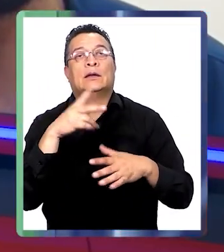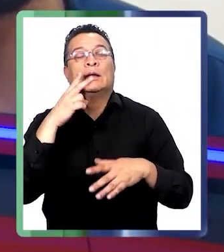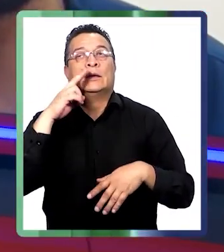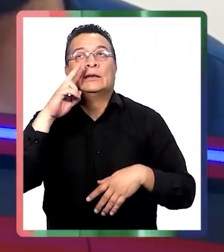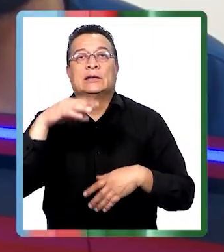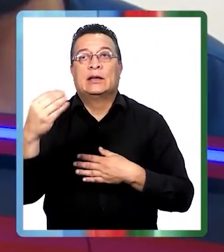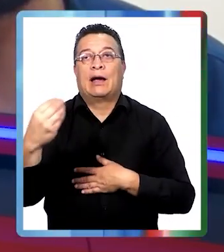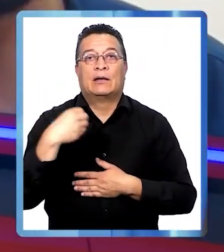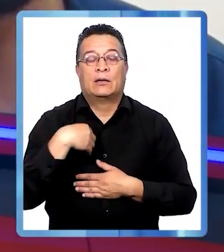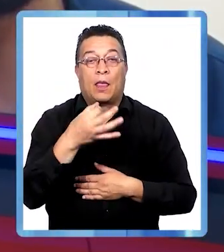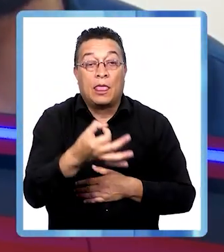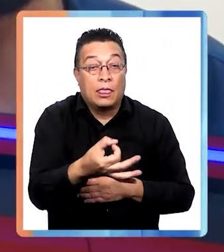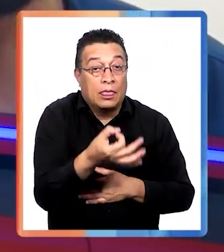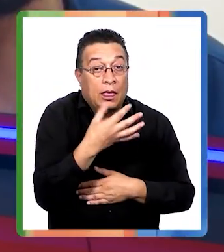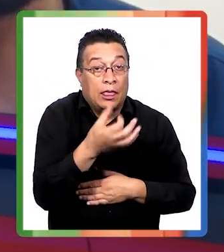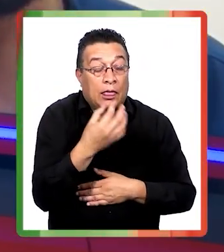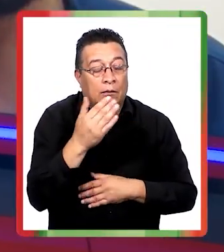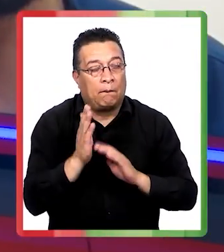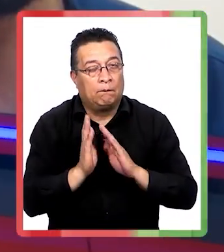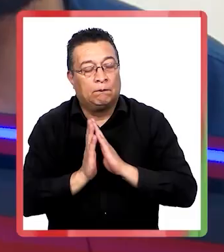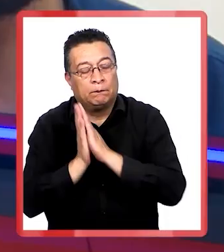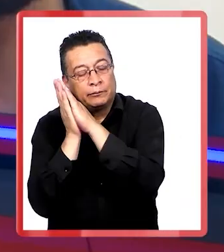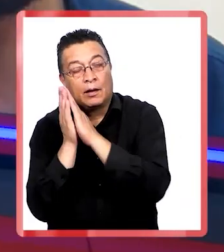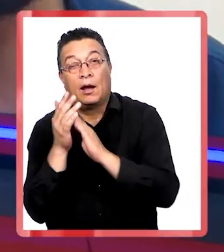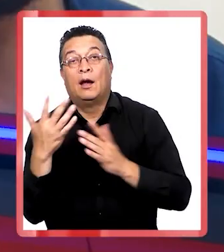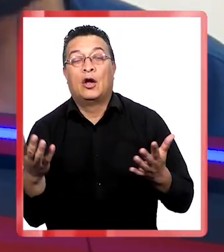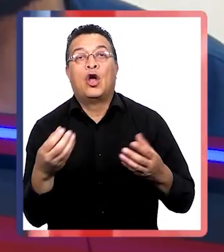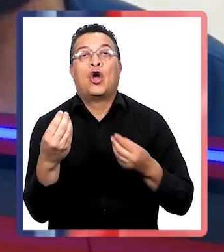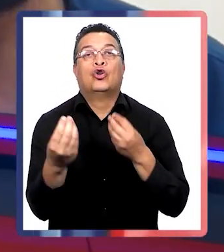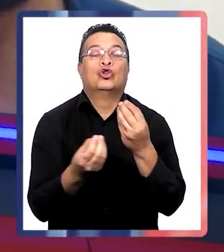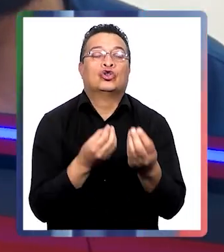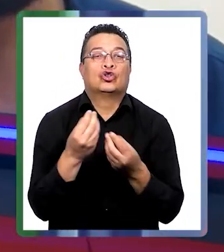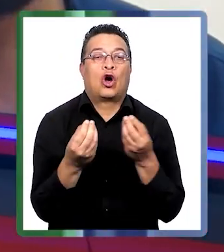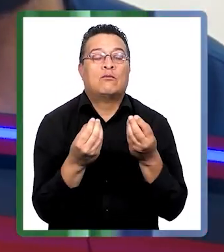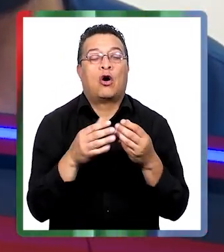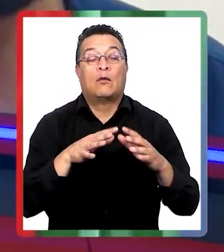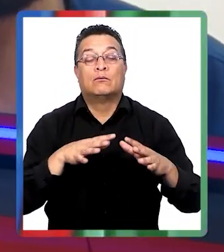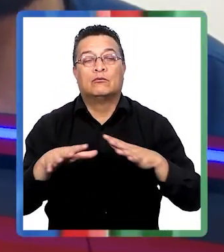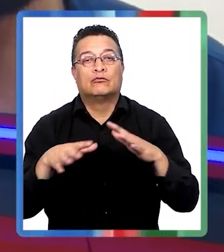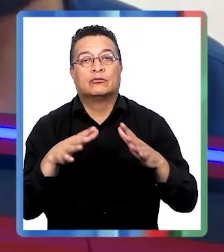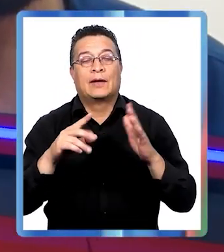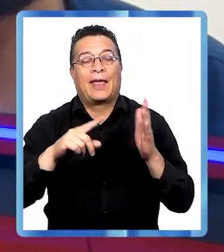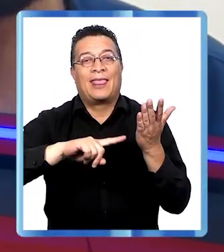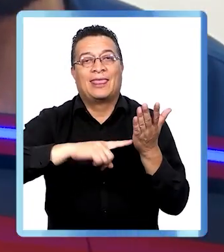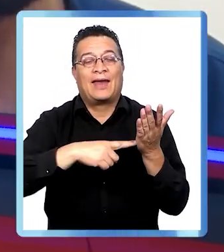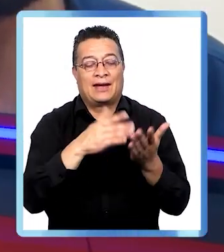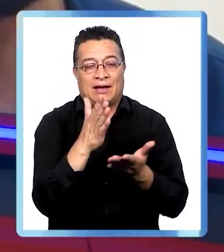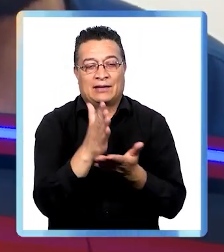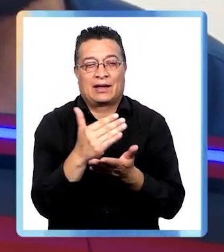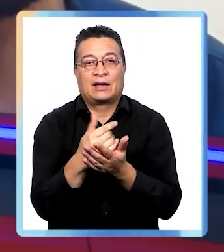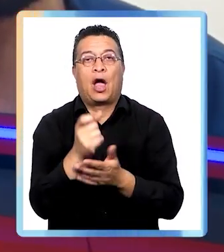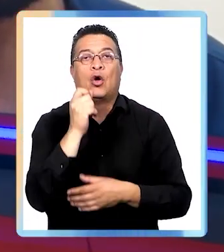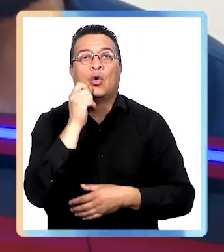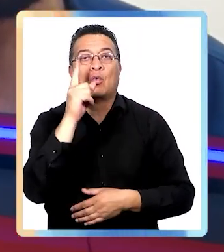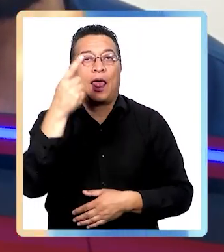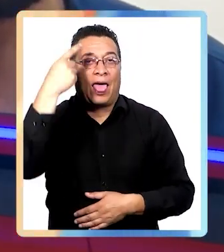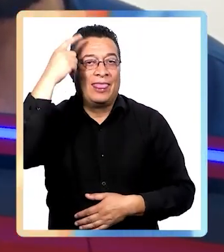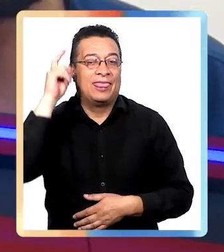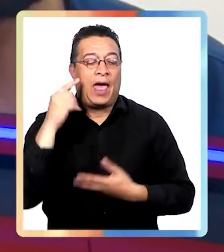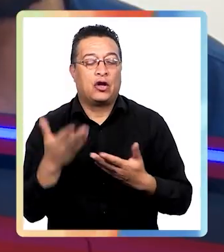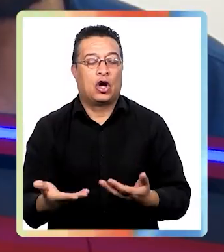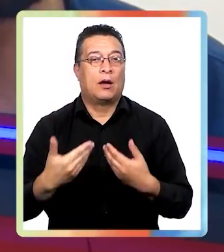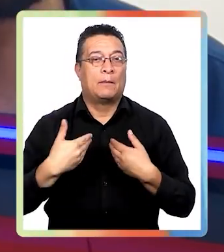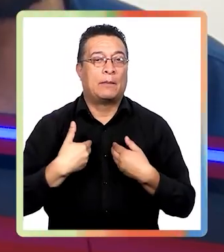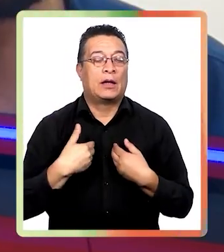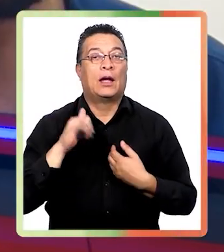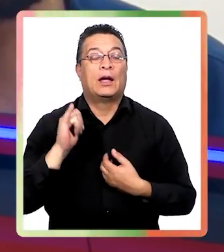sin receta previa ciertos suplementos para tratar de conciliar el sueño. ¿Cómo se mueven estas técnicas, estrategias? ¿Cuál es el